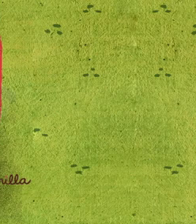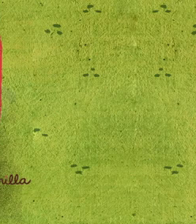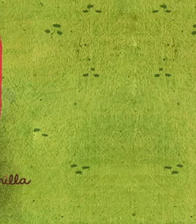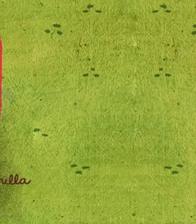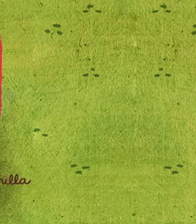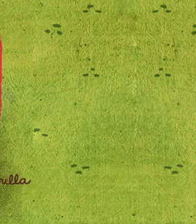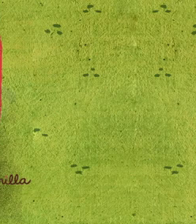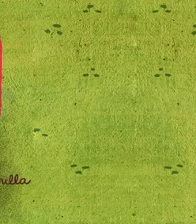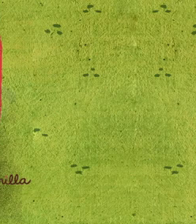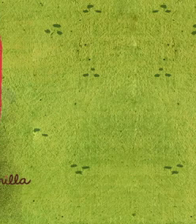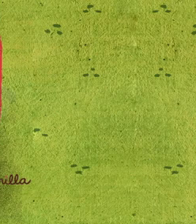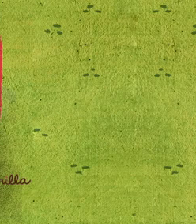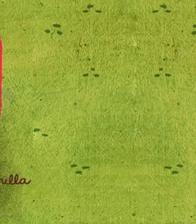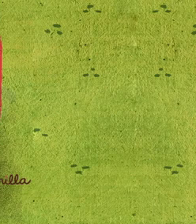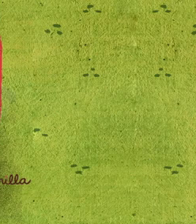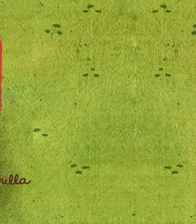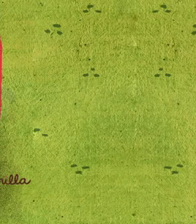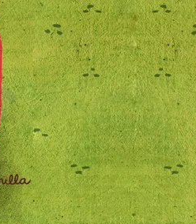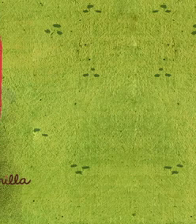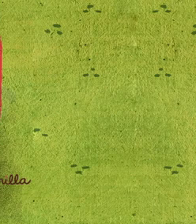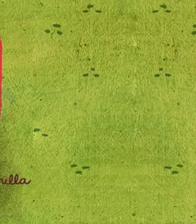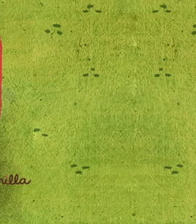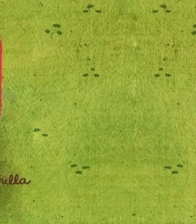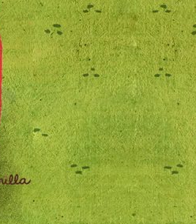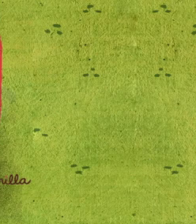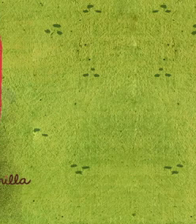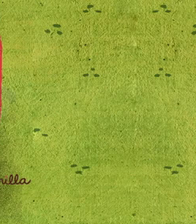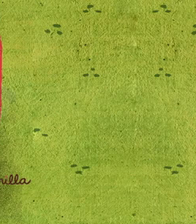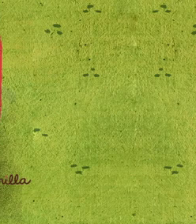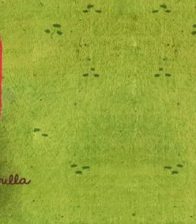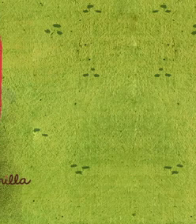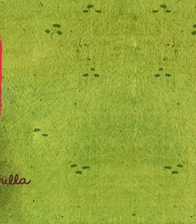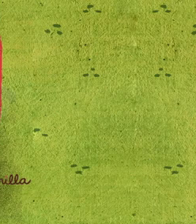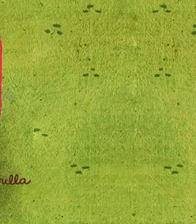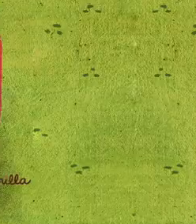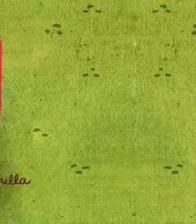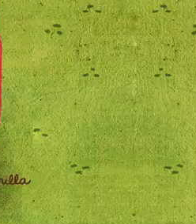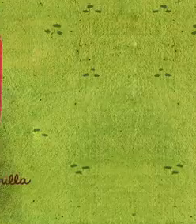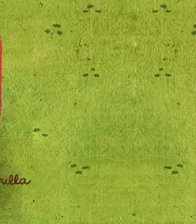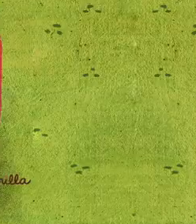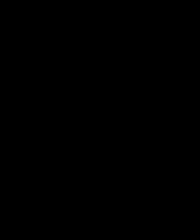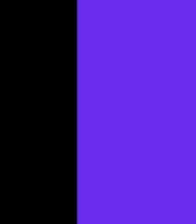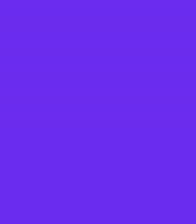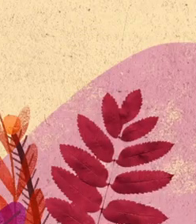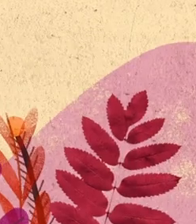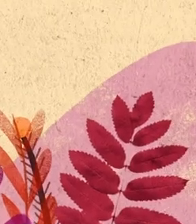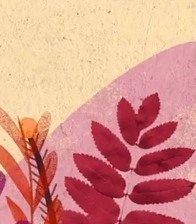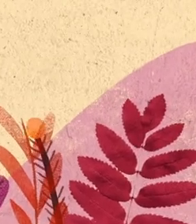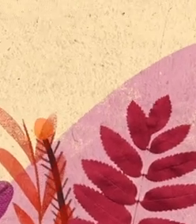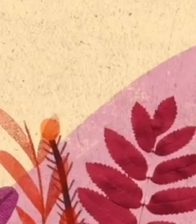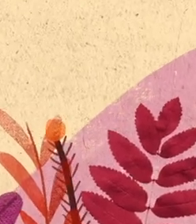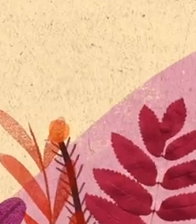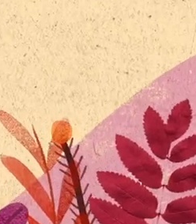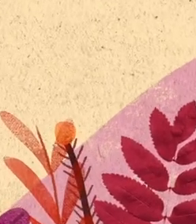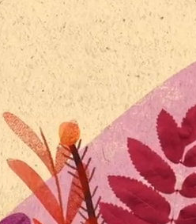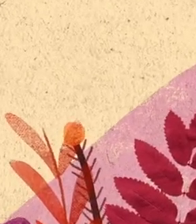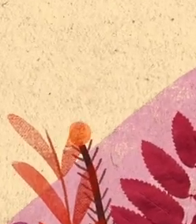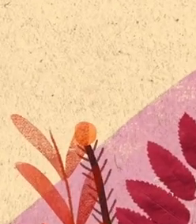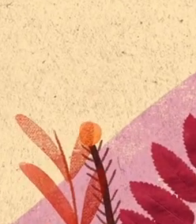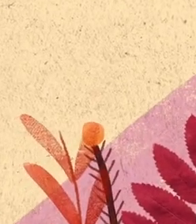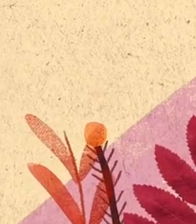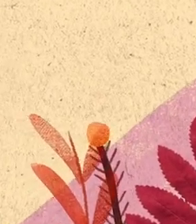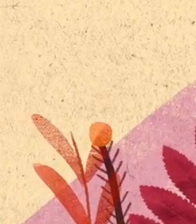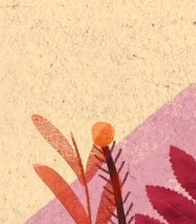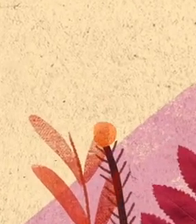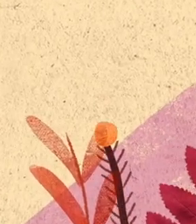agua. Cierra el grifo mientras te enjabonas las manos o cepillas tus dientes. Evita tocarte la cara. Las bacterias